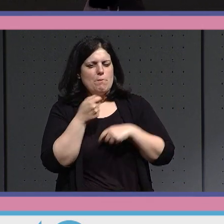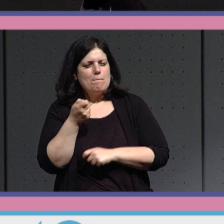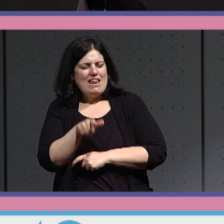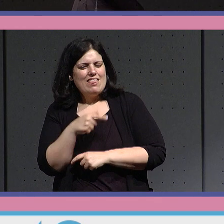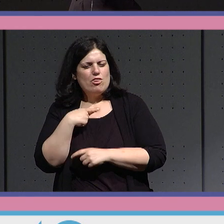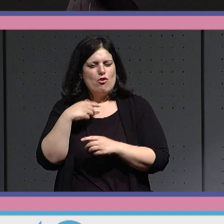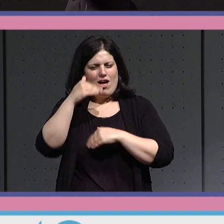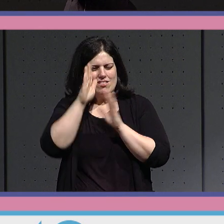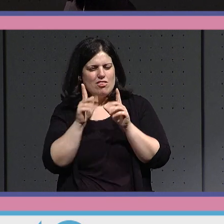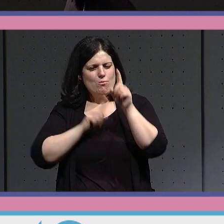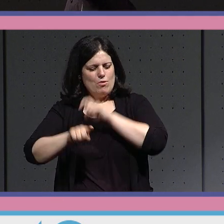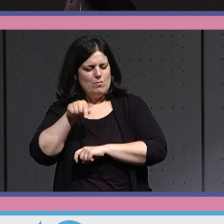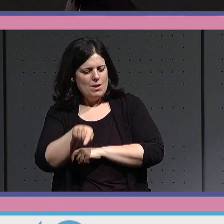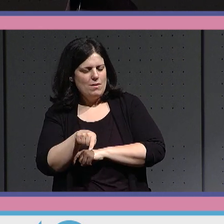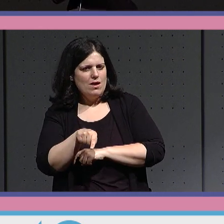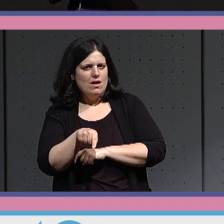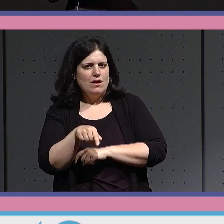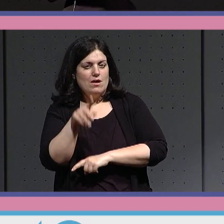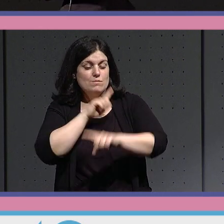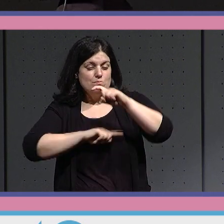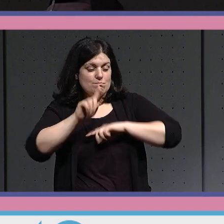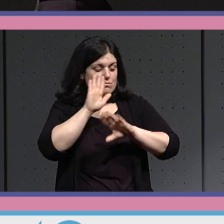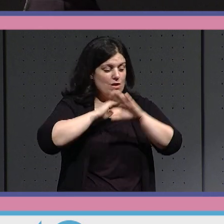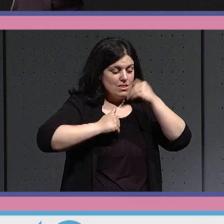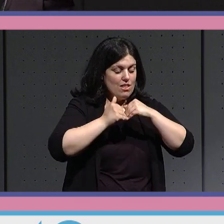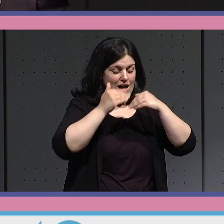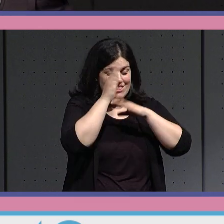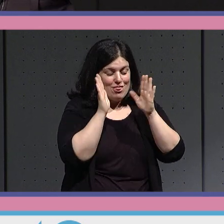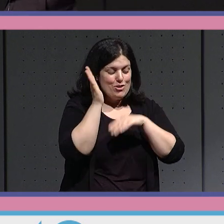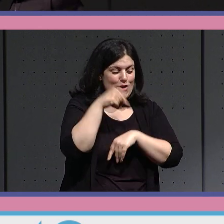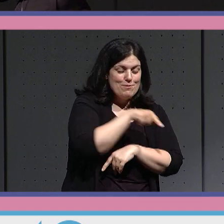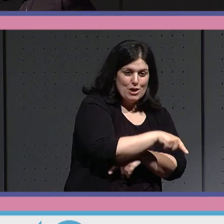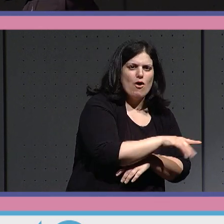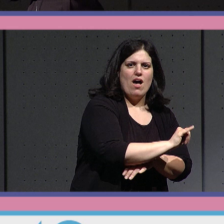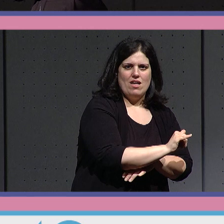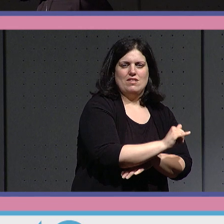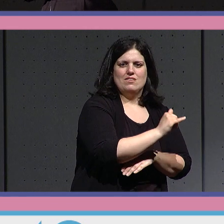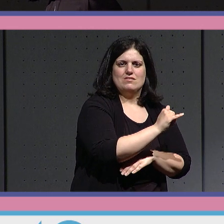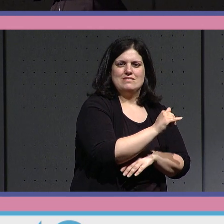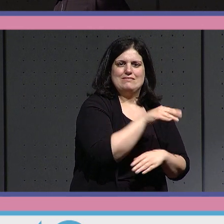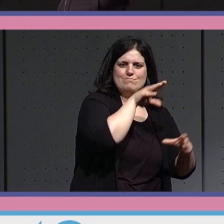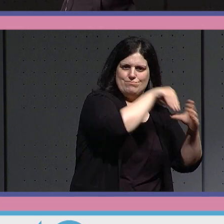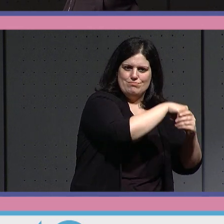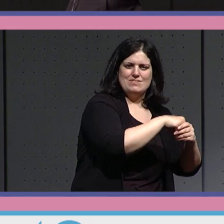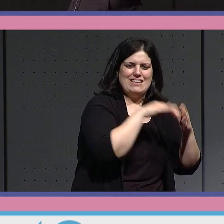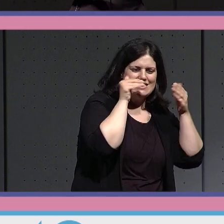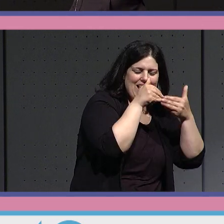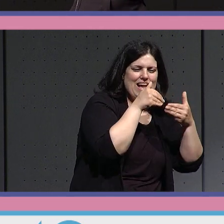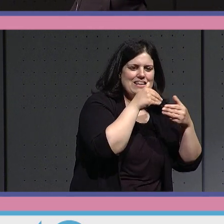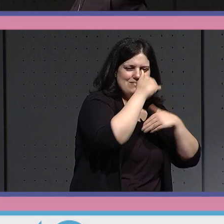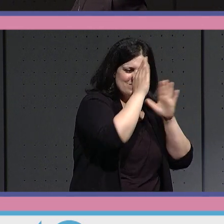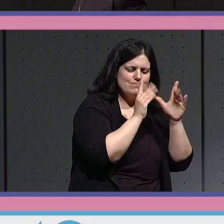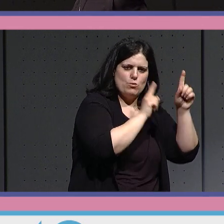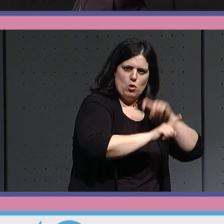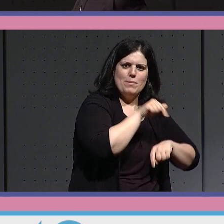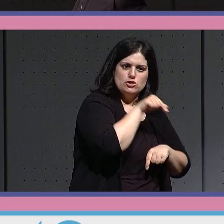sean TDAH, tenemos que atender a ellos. A lo mejor se van a arreglar estando en un entorno educativo suficientemente bueno. A lo mejor se van a arreglar